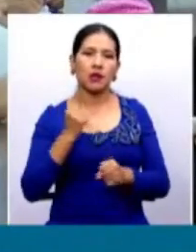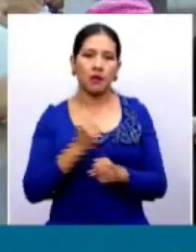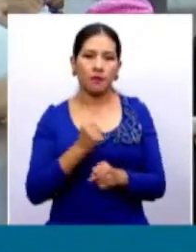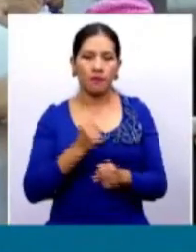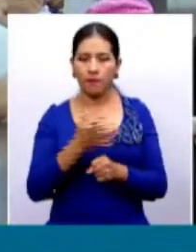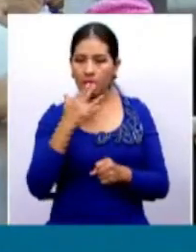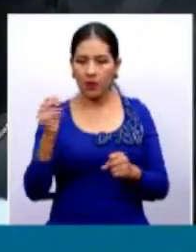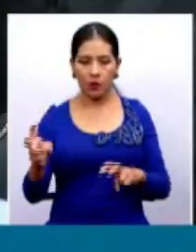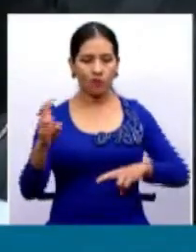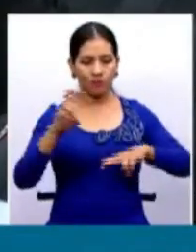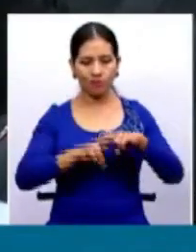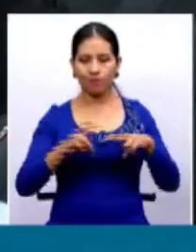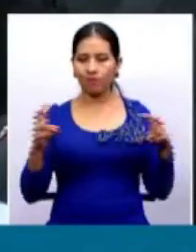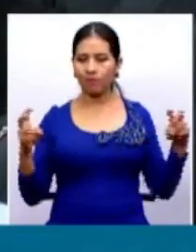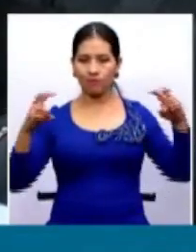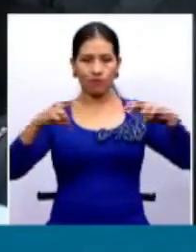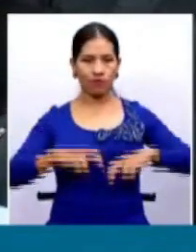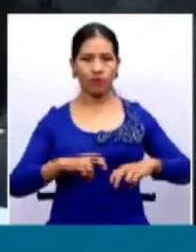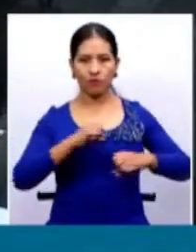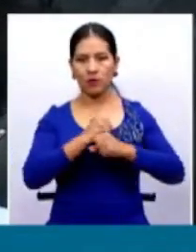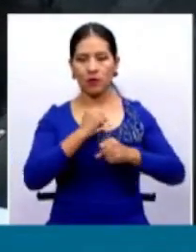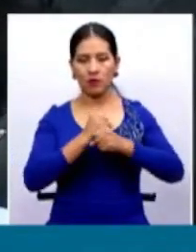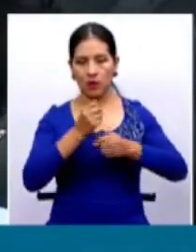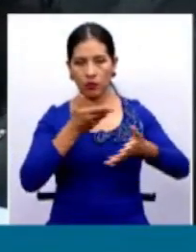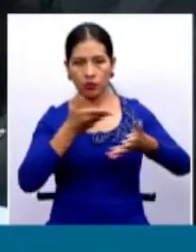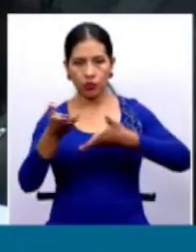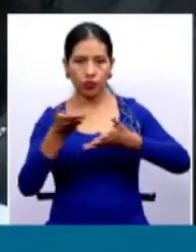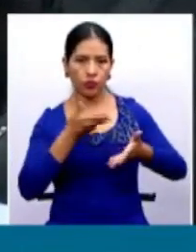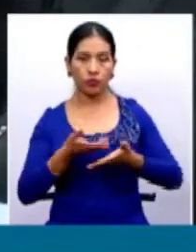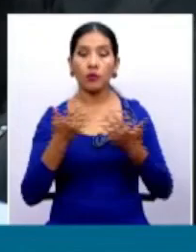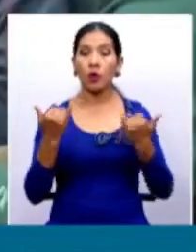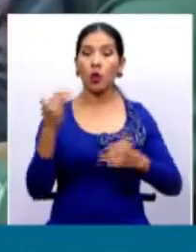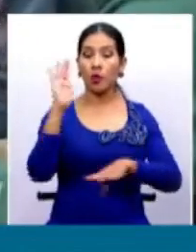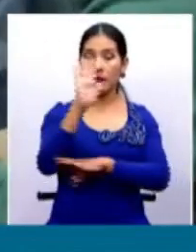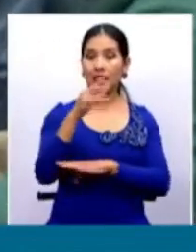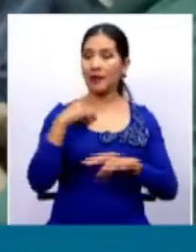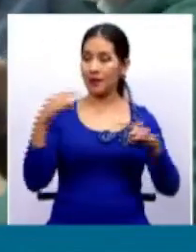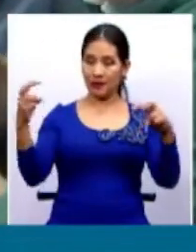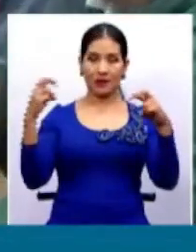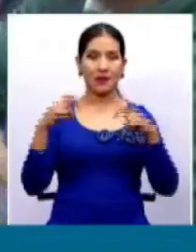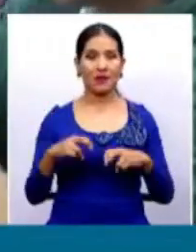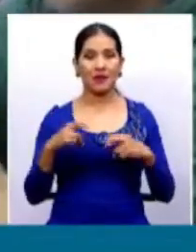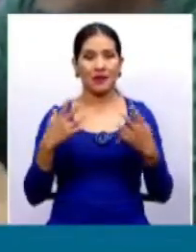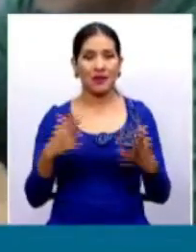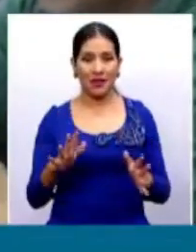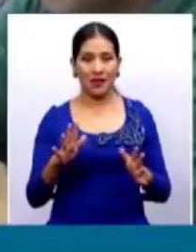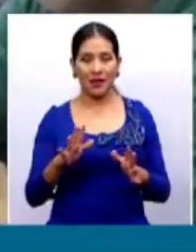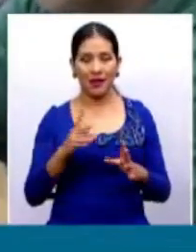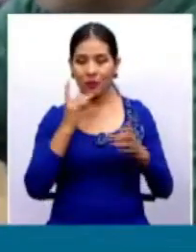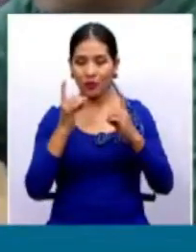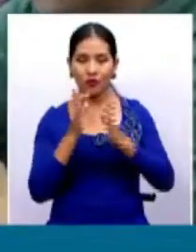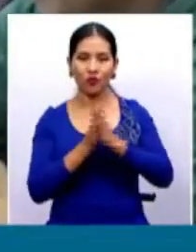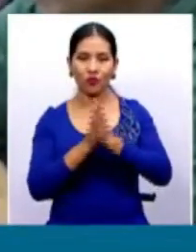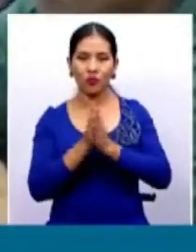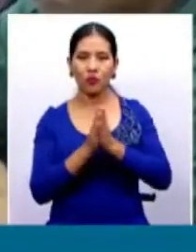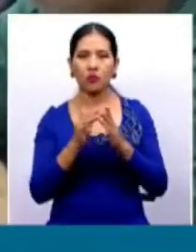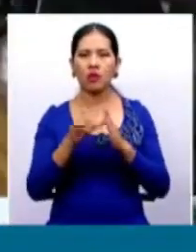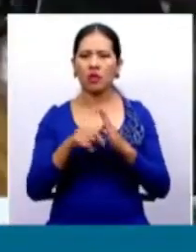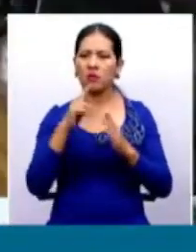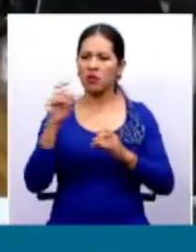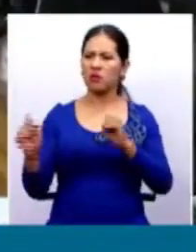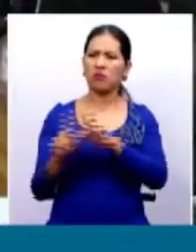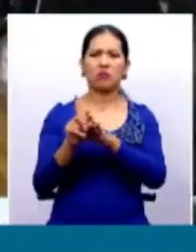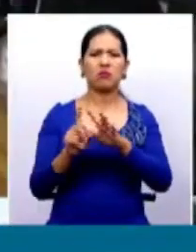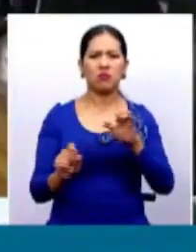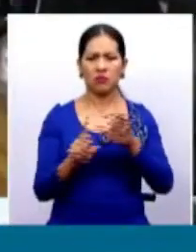cuando esta tarde hemos nos hemos sentado Lamentablemente hubieron intervenciones fuertes